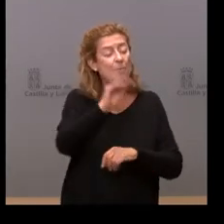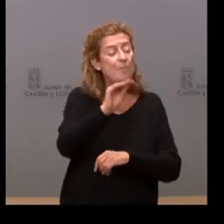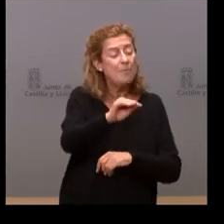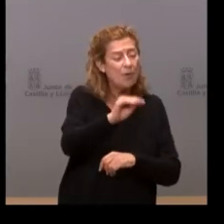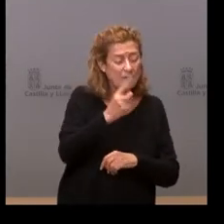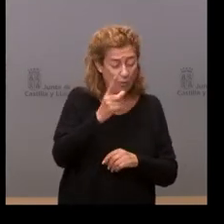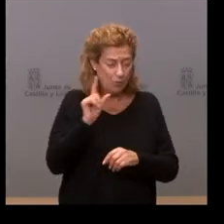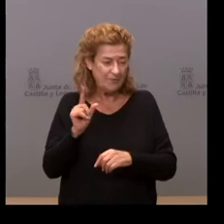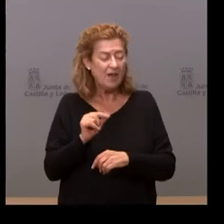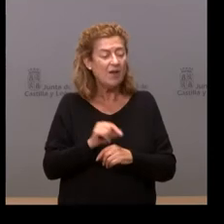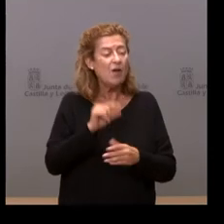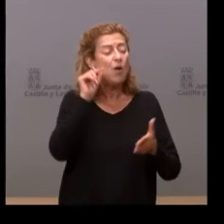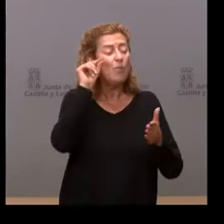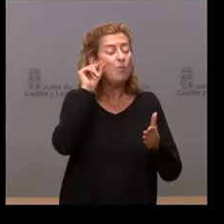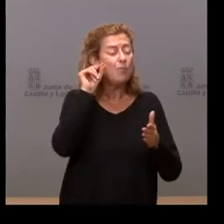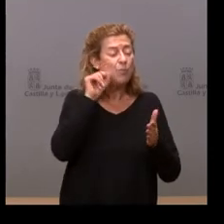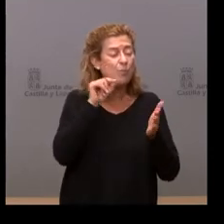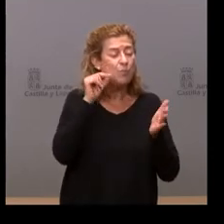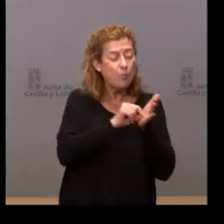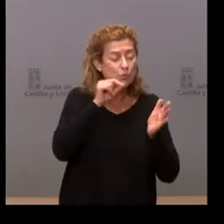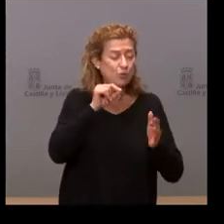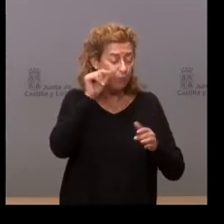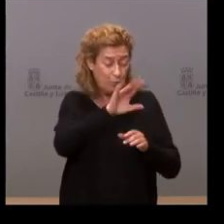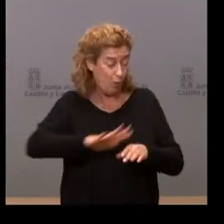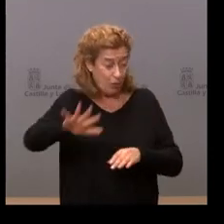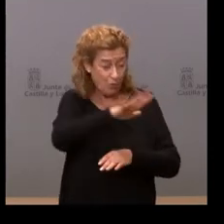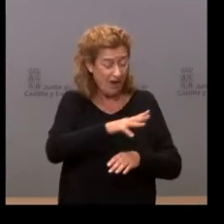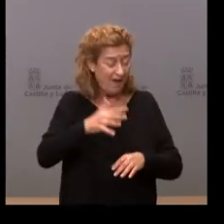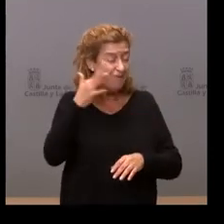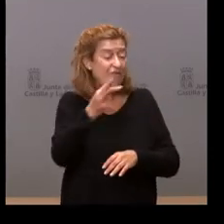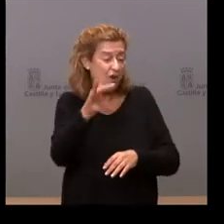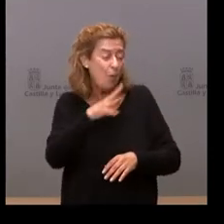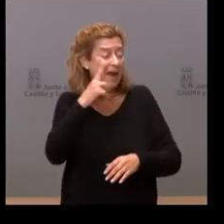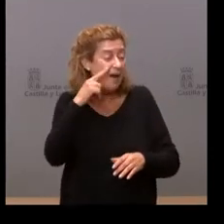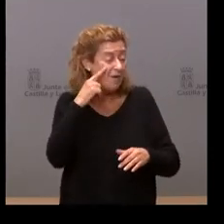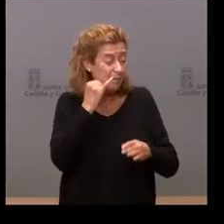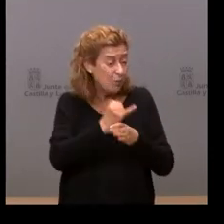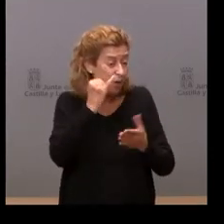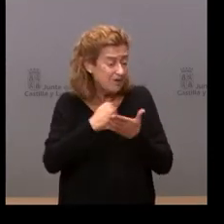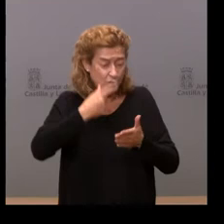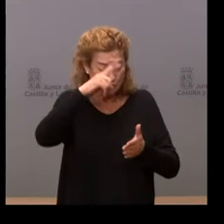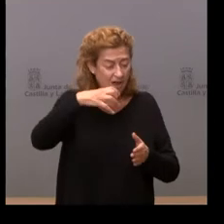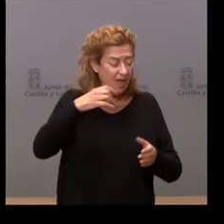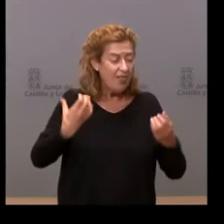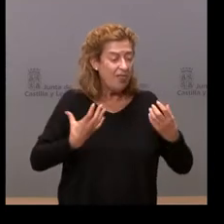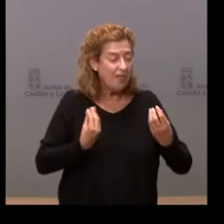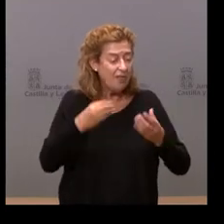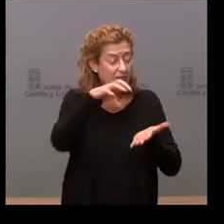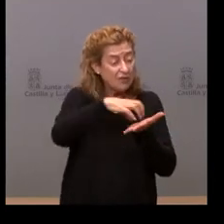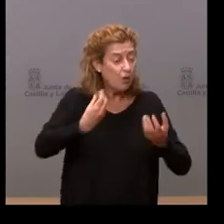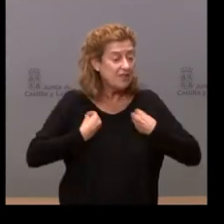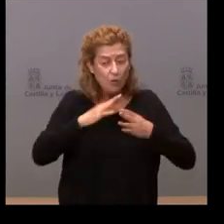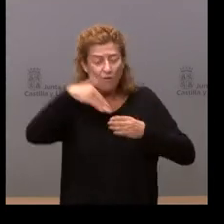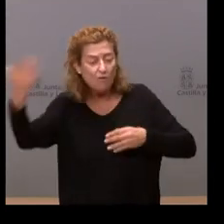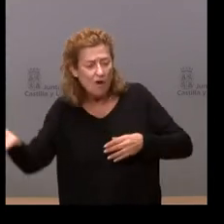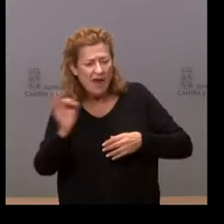los puntos fijos para realizar pruebas no sé si están fuera de los centros de salud o de otros centros asistenciales si